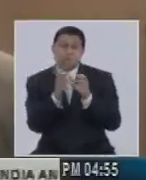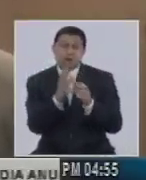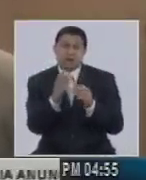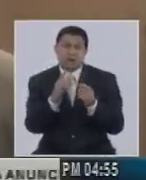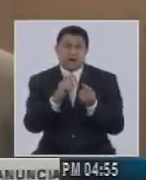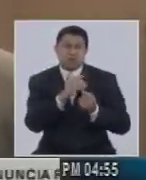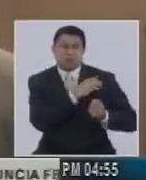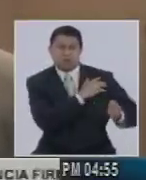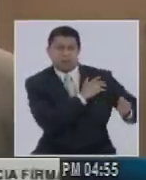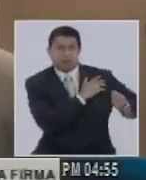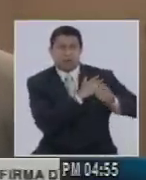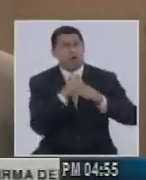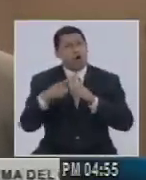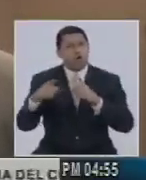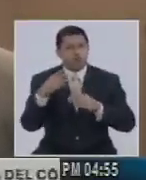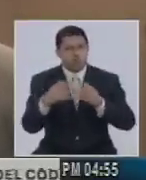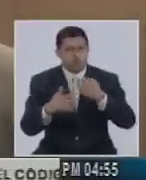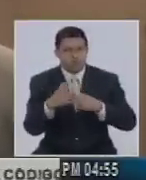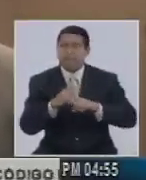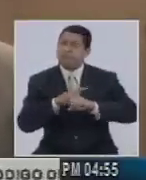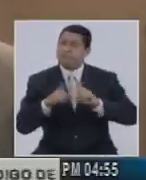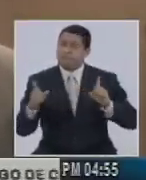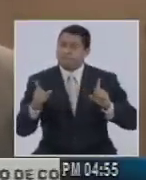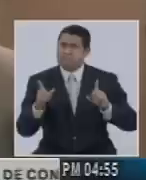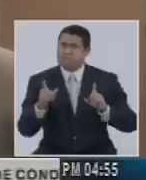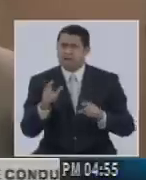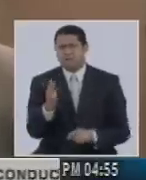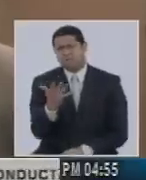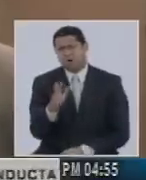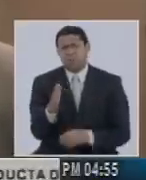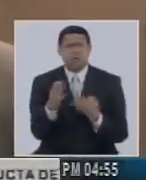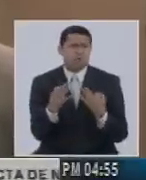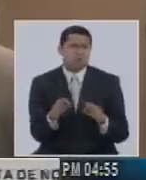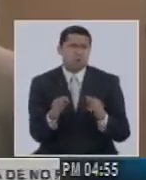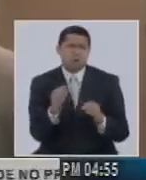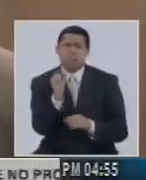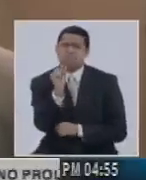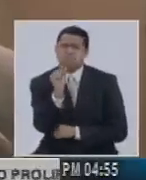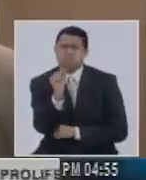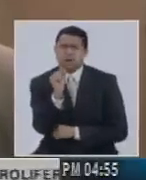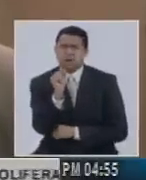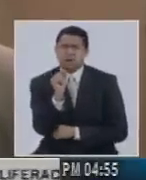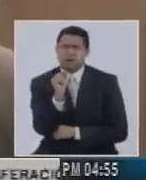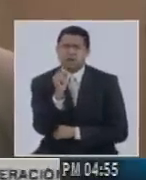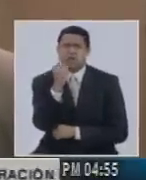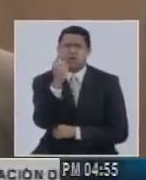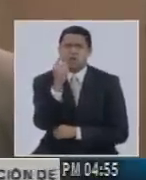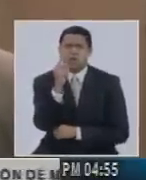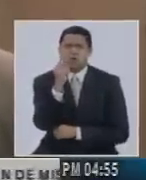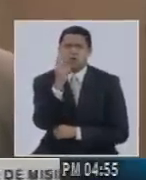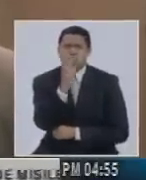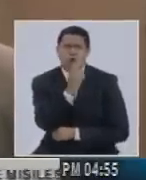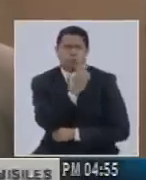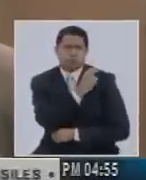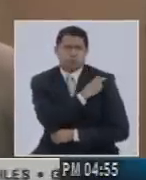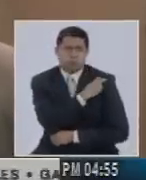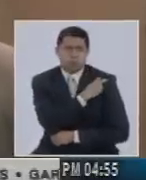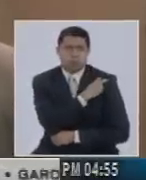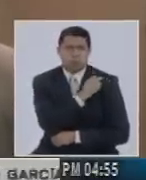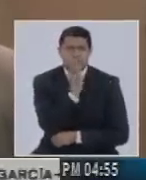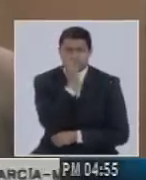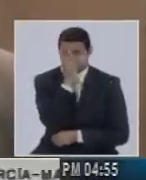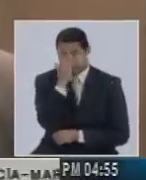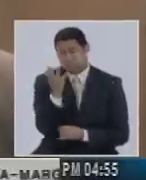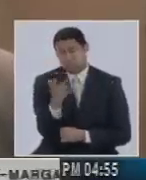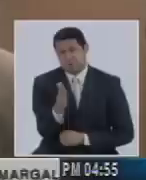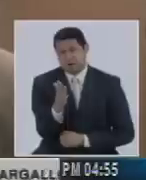tejido y otros factores, pero una lesión típica, pequeña, de que requiere una o dos anclas chiquitas,